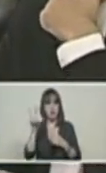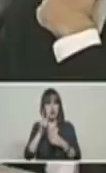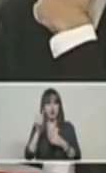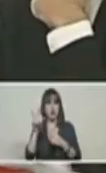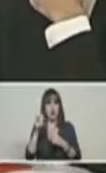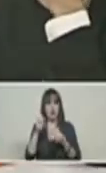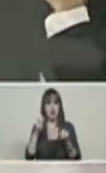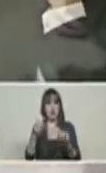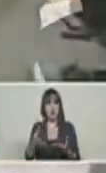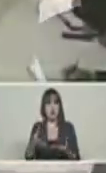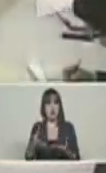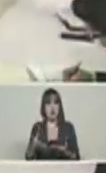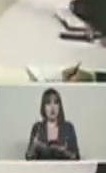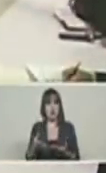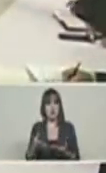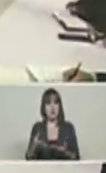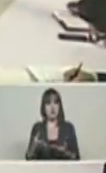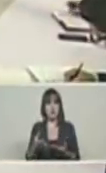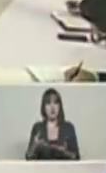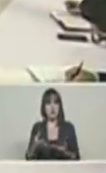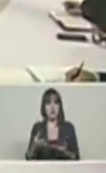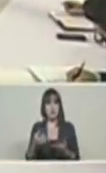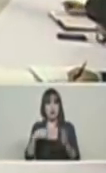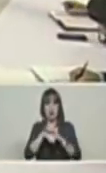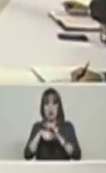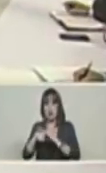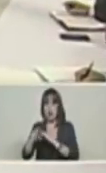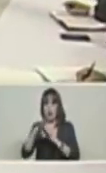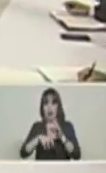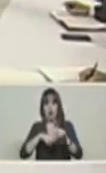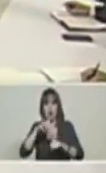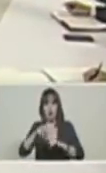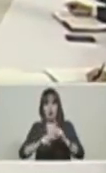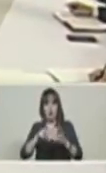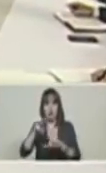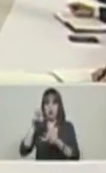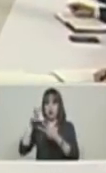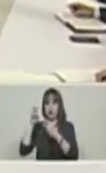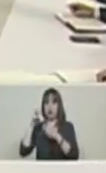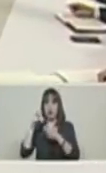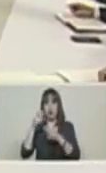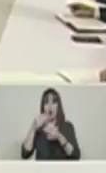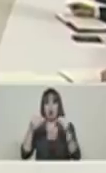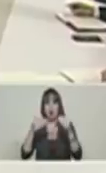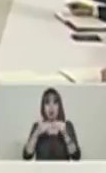incrementar el ingreso de divisas convertibles